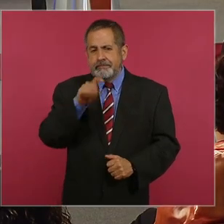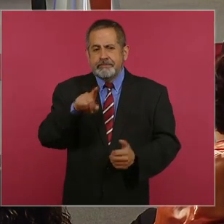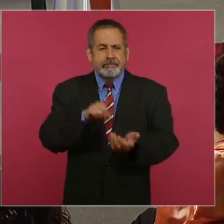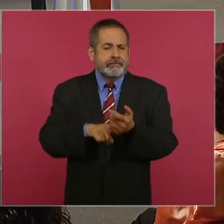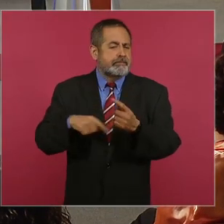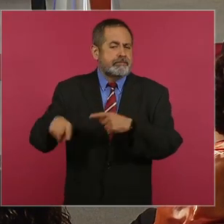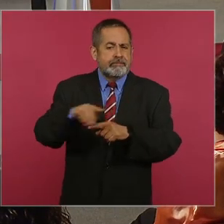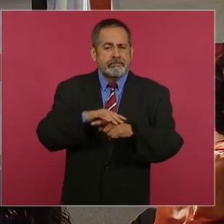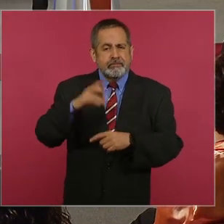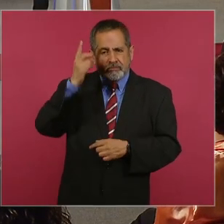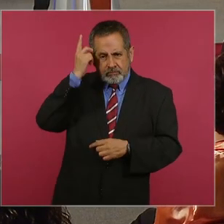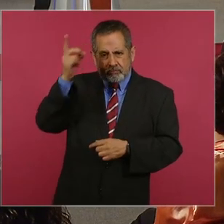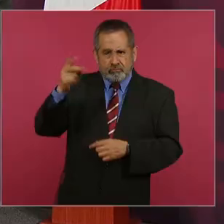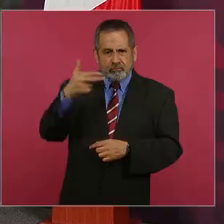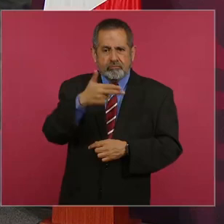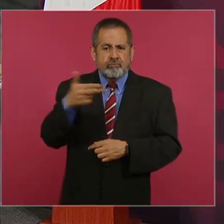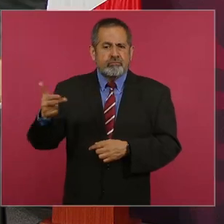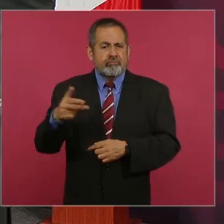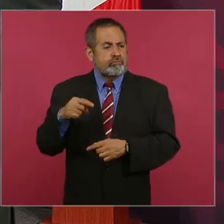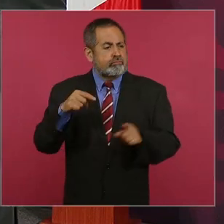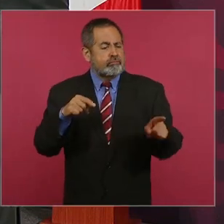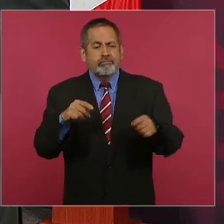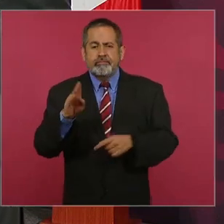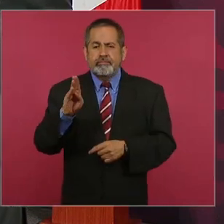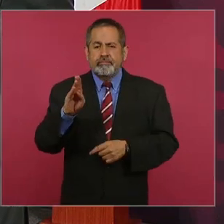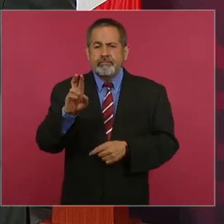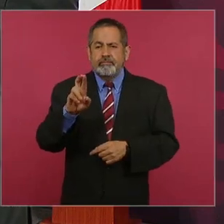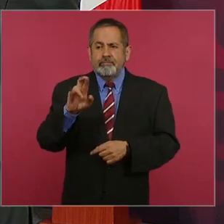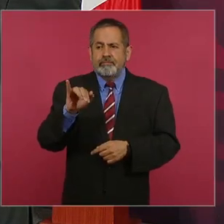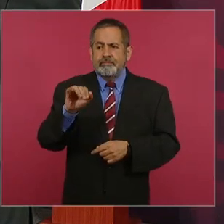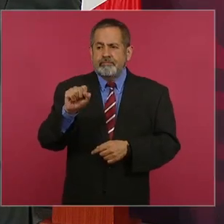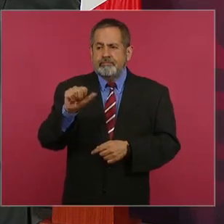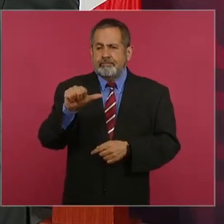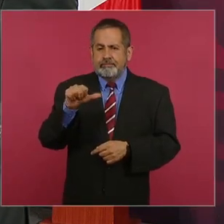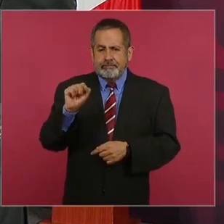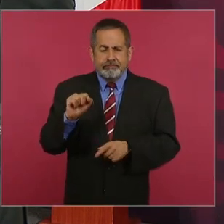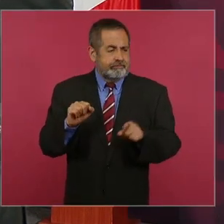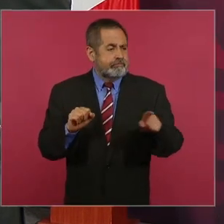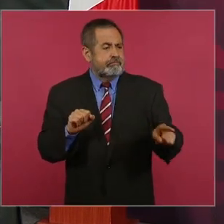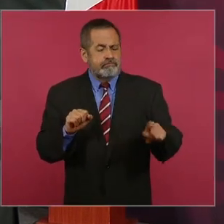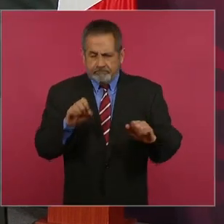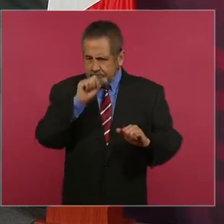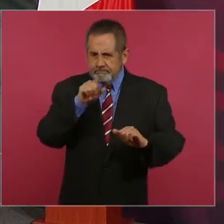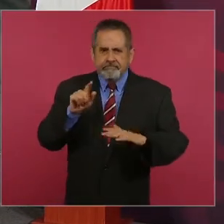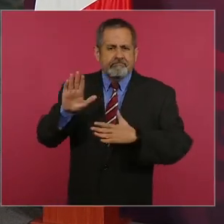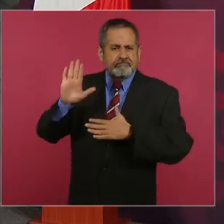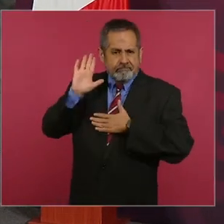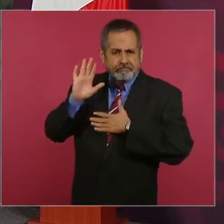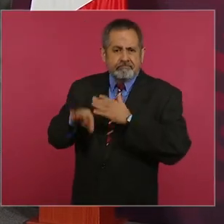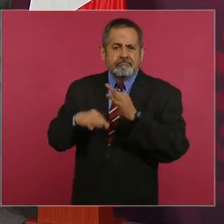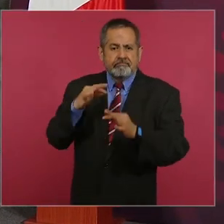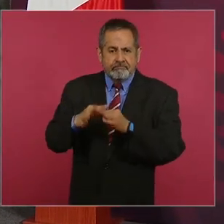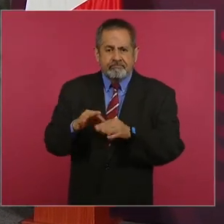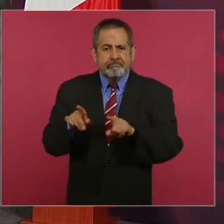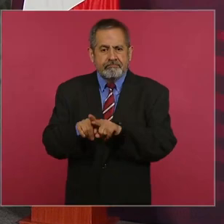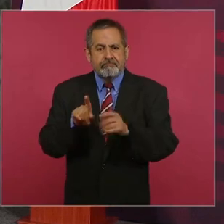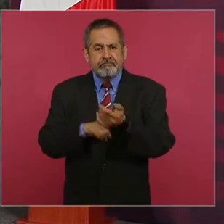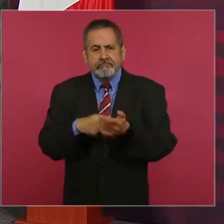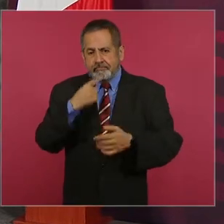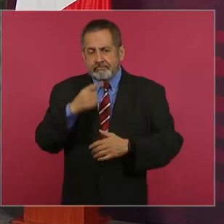hotel de Las Brisas ya hizo el compromiso. Él en diciembre